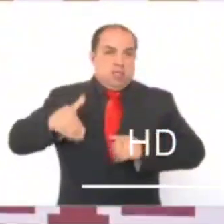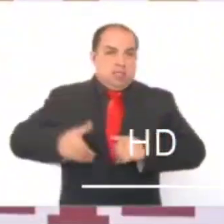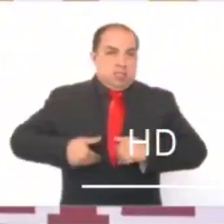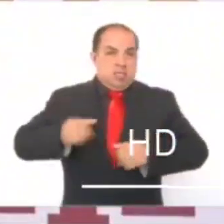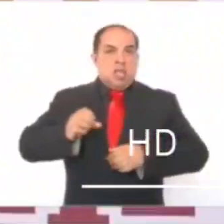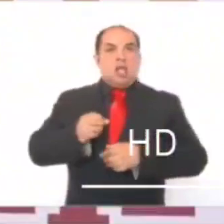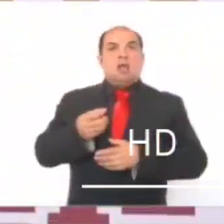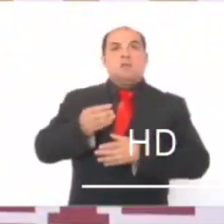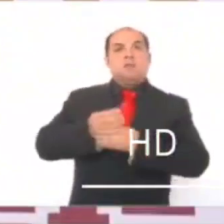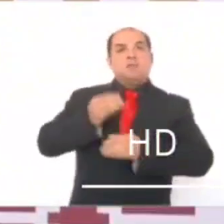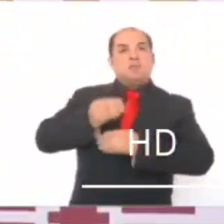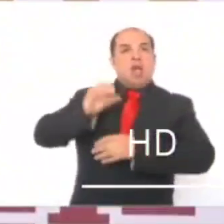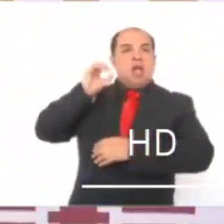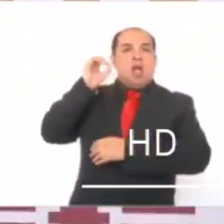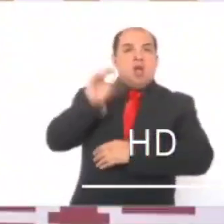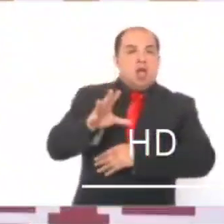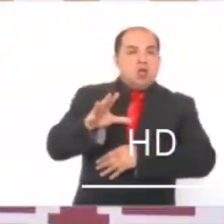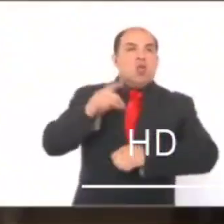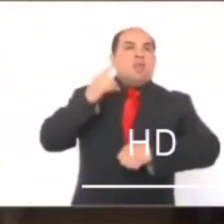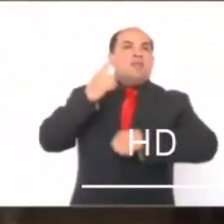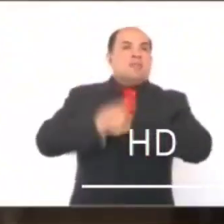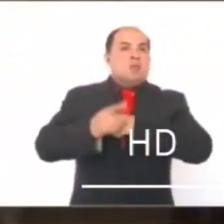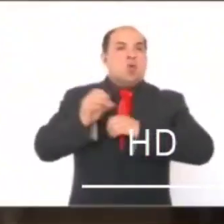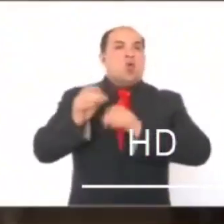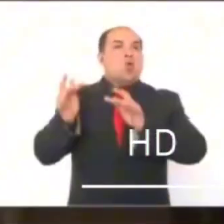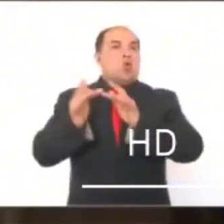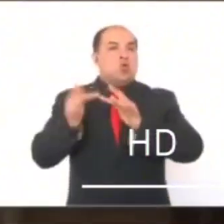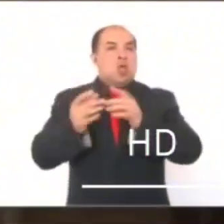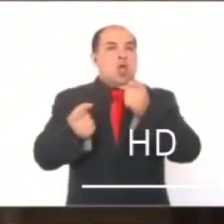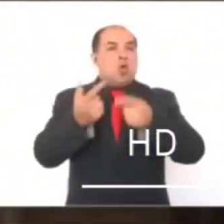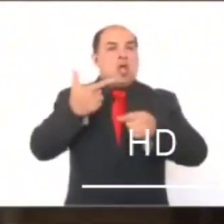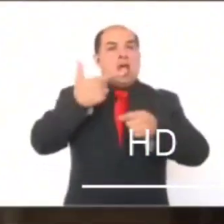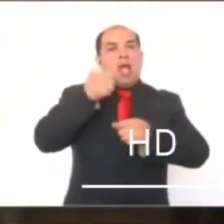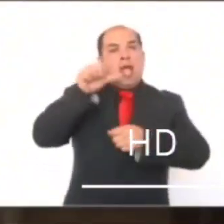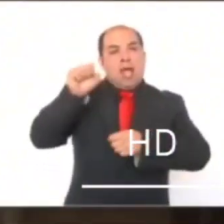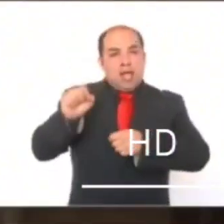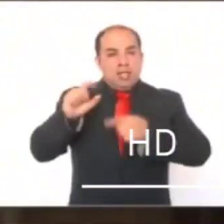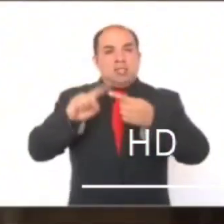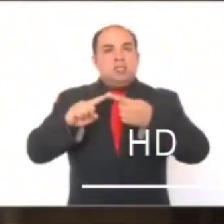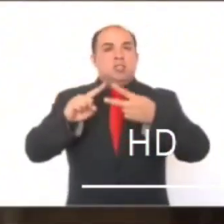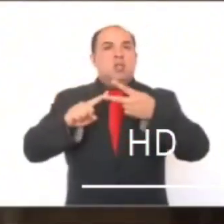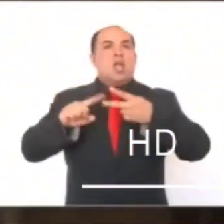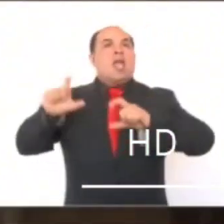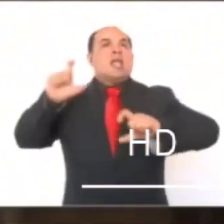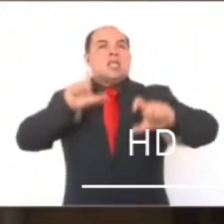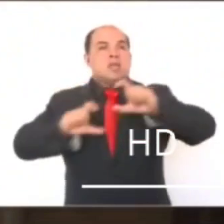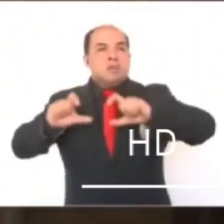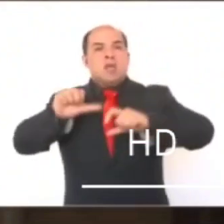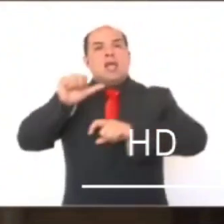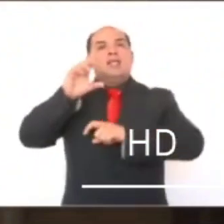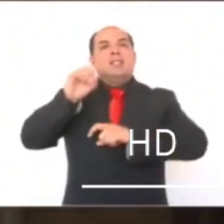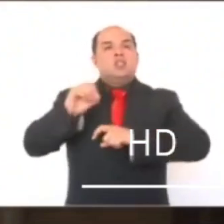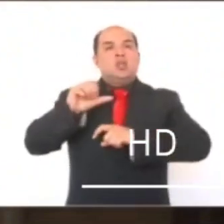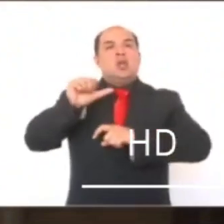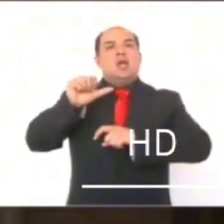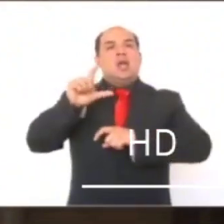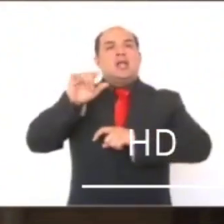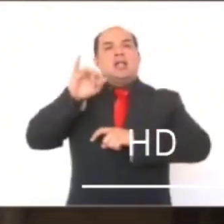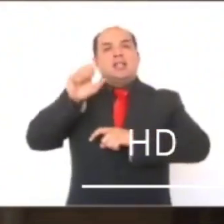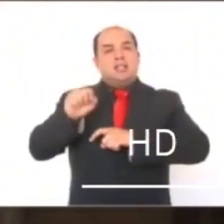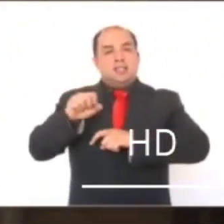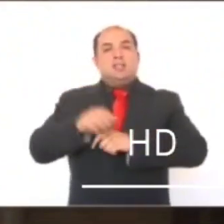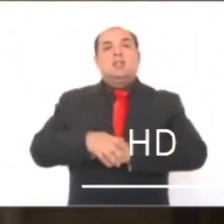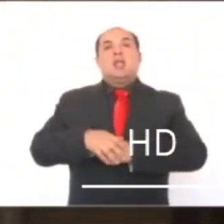en contacto a la víctima con algún tipo de gas, compuesto químico, ácido, álcalis,